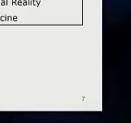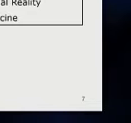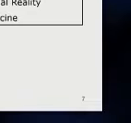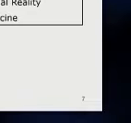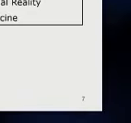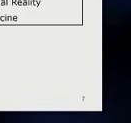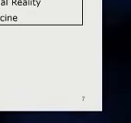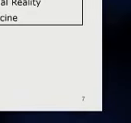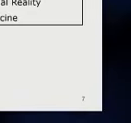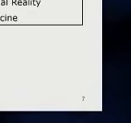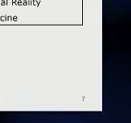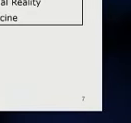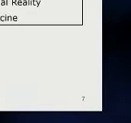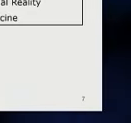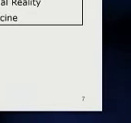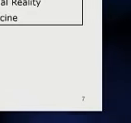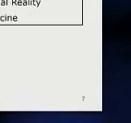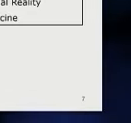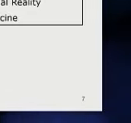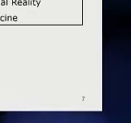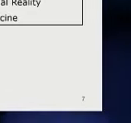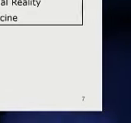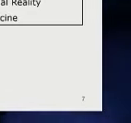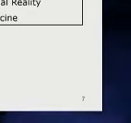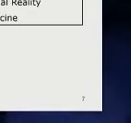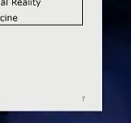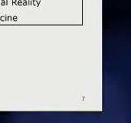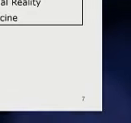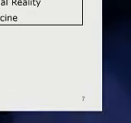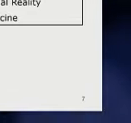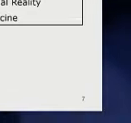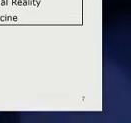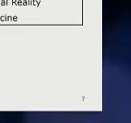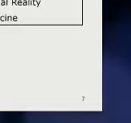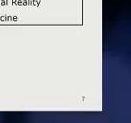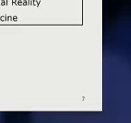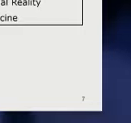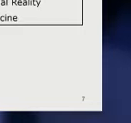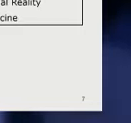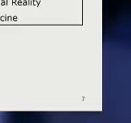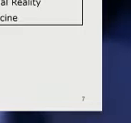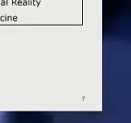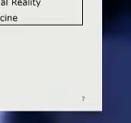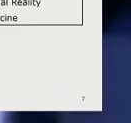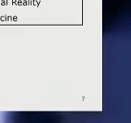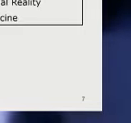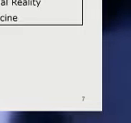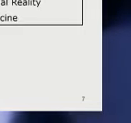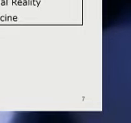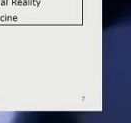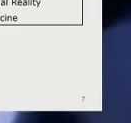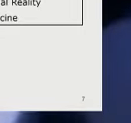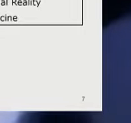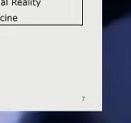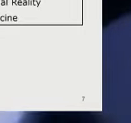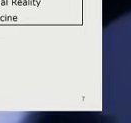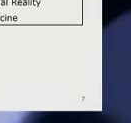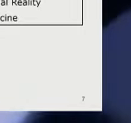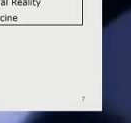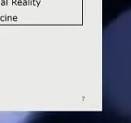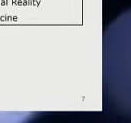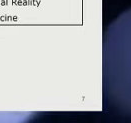casos donde la latencia pues sí dependerá claramente de qué tipo de servicios